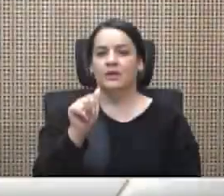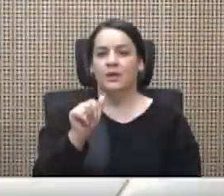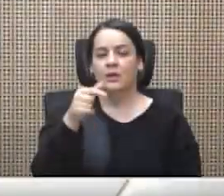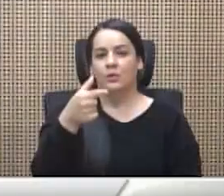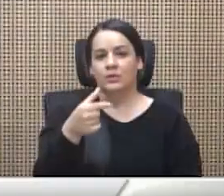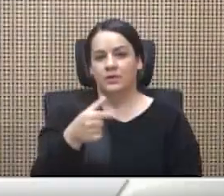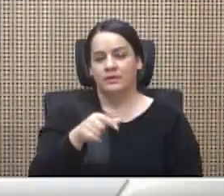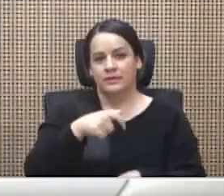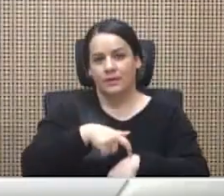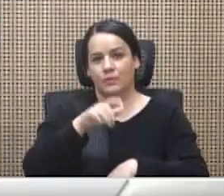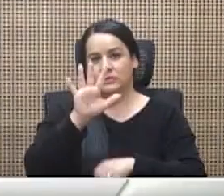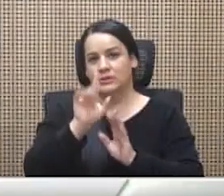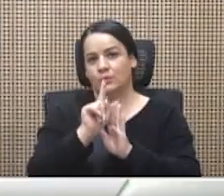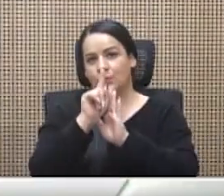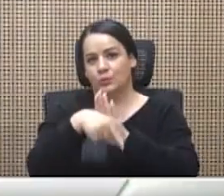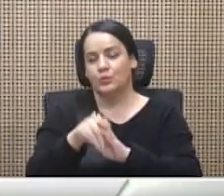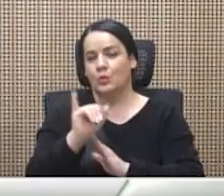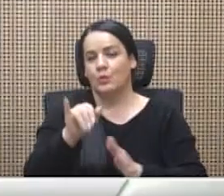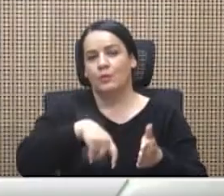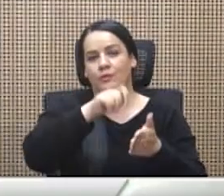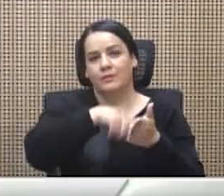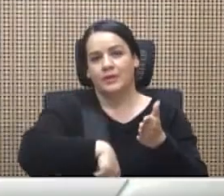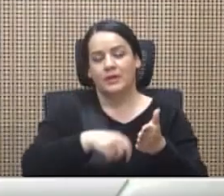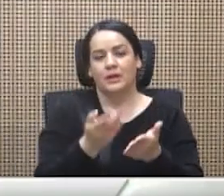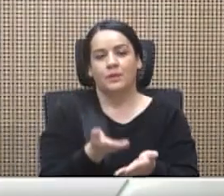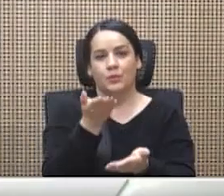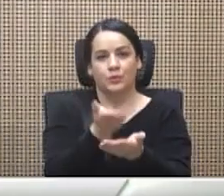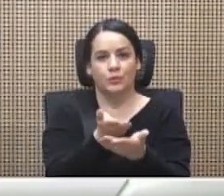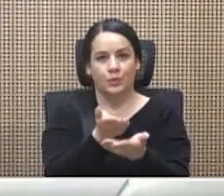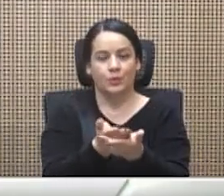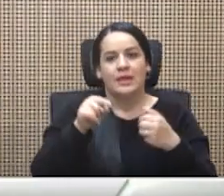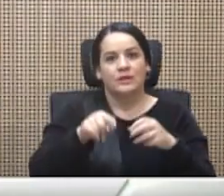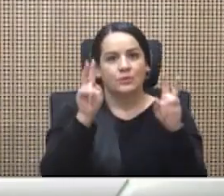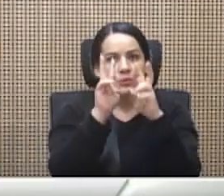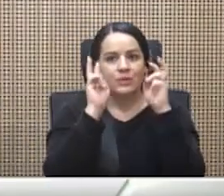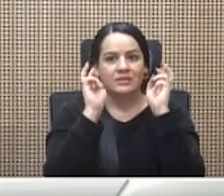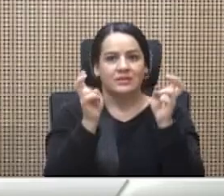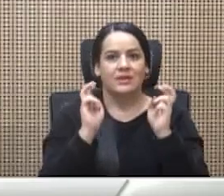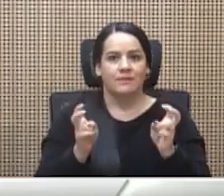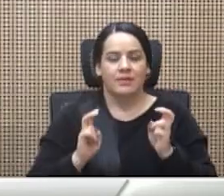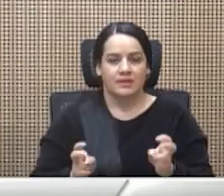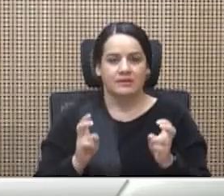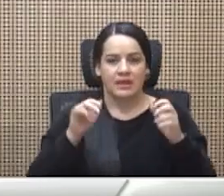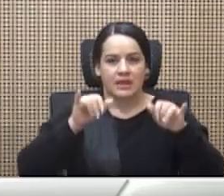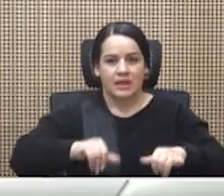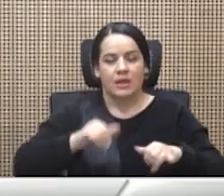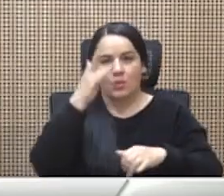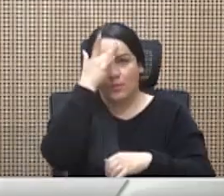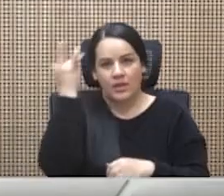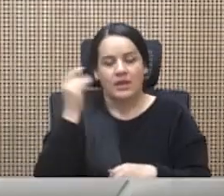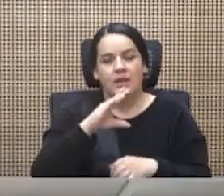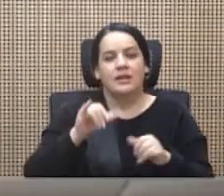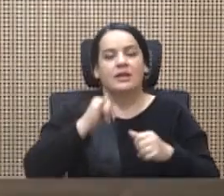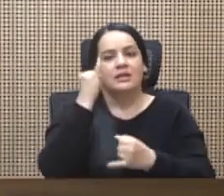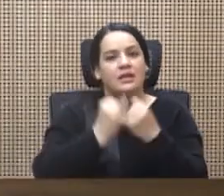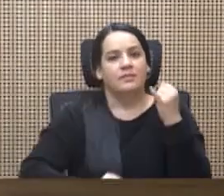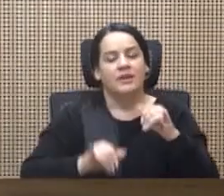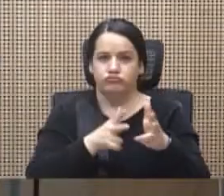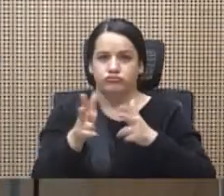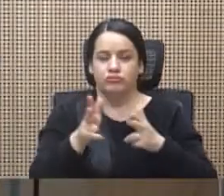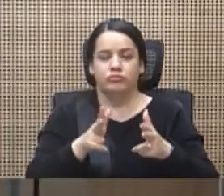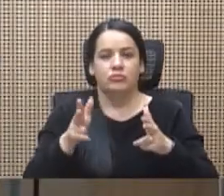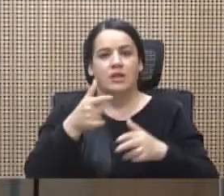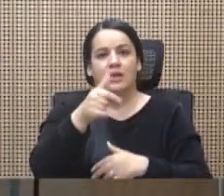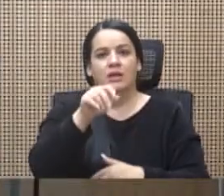el plenario legislativo acordó dar agilidad al proyecto 23.769 dispensando lo de todos los